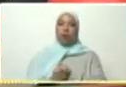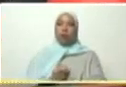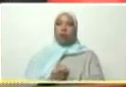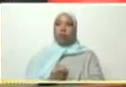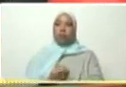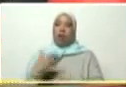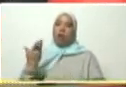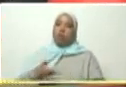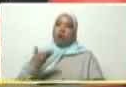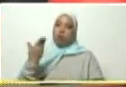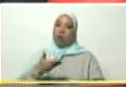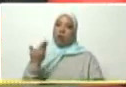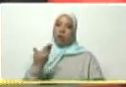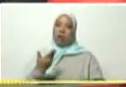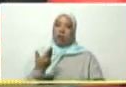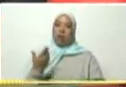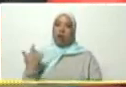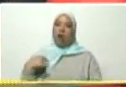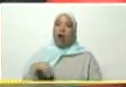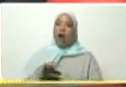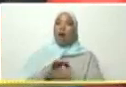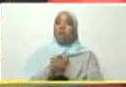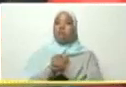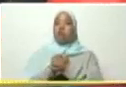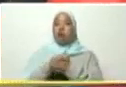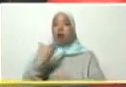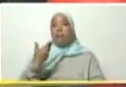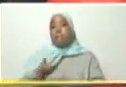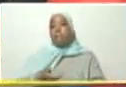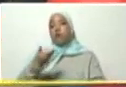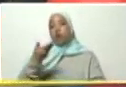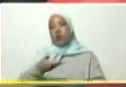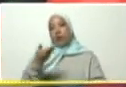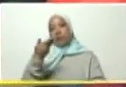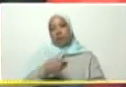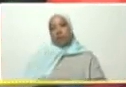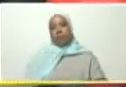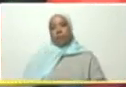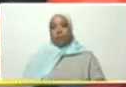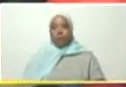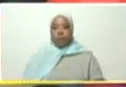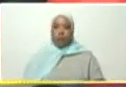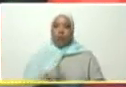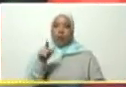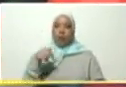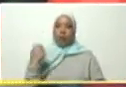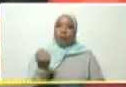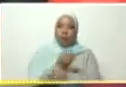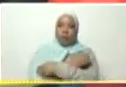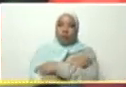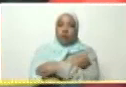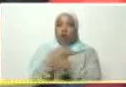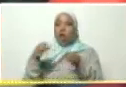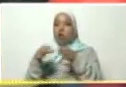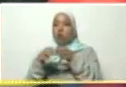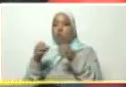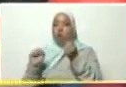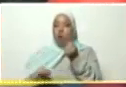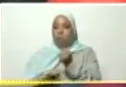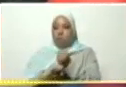importante este apretón de manos vale sino que les doy un abrazo al Gran pueblo patriótico